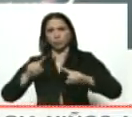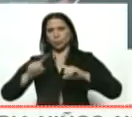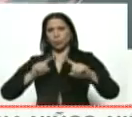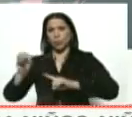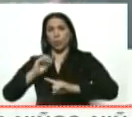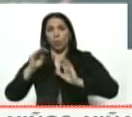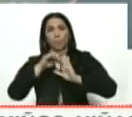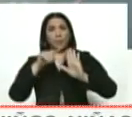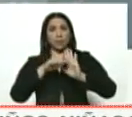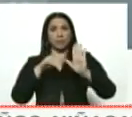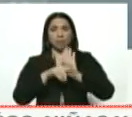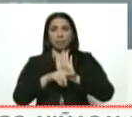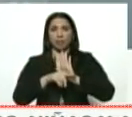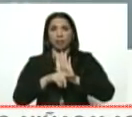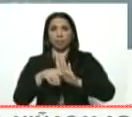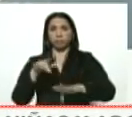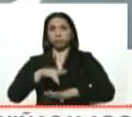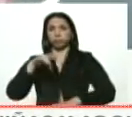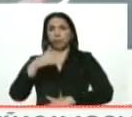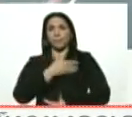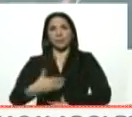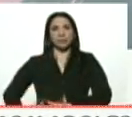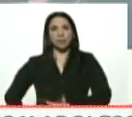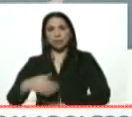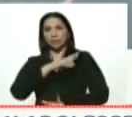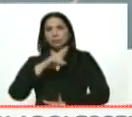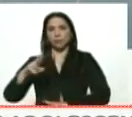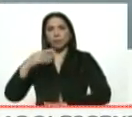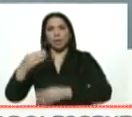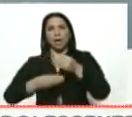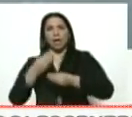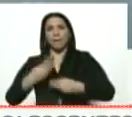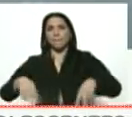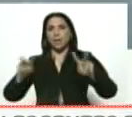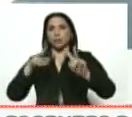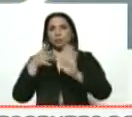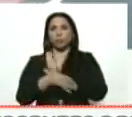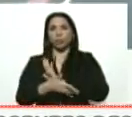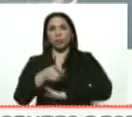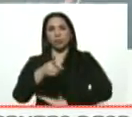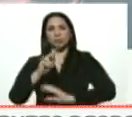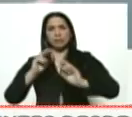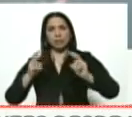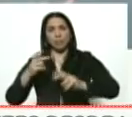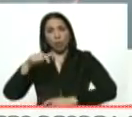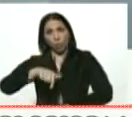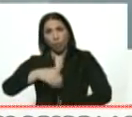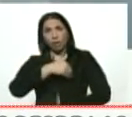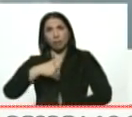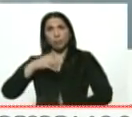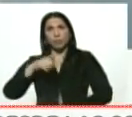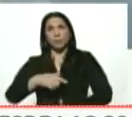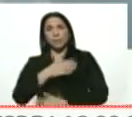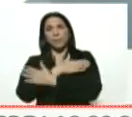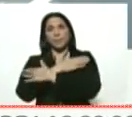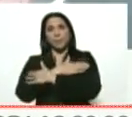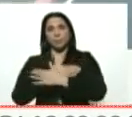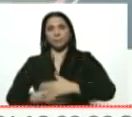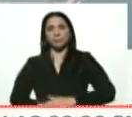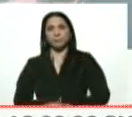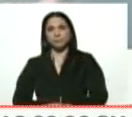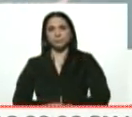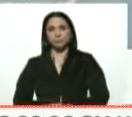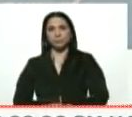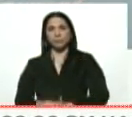medidas extraordinarias, el presidente de la República dará la valoración al respecto. Hoy queremos además felicitar